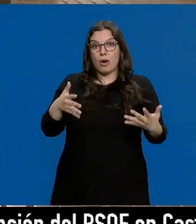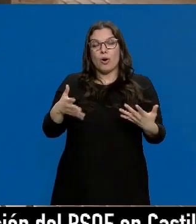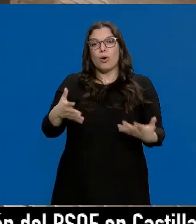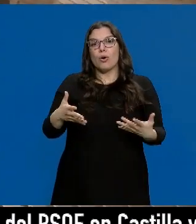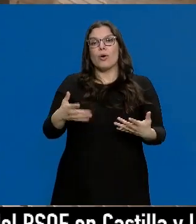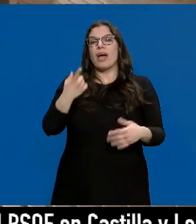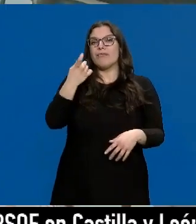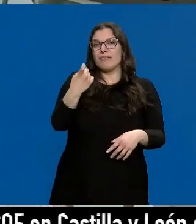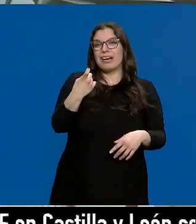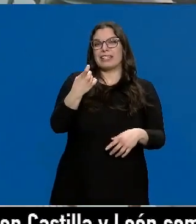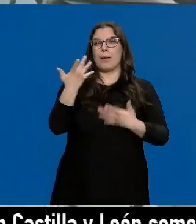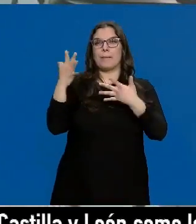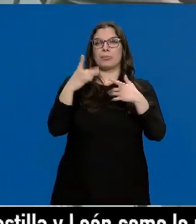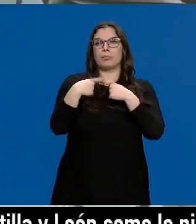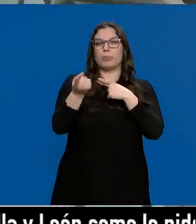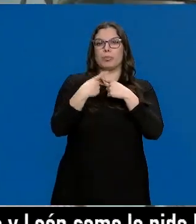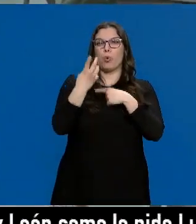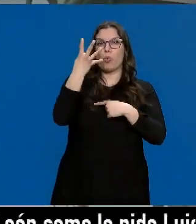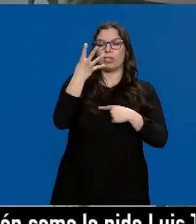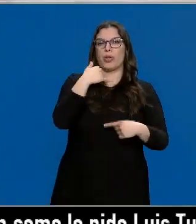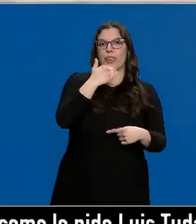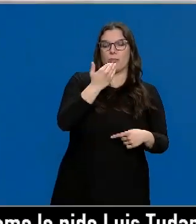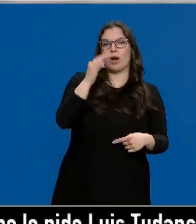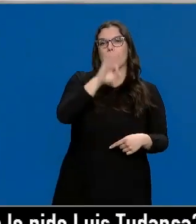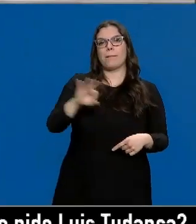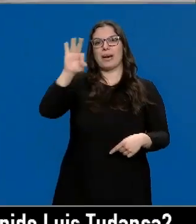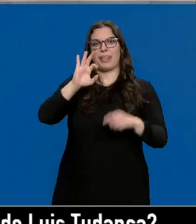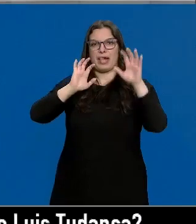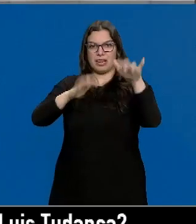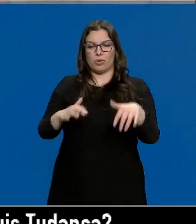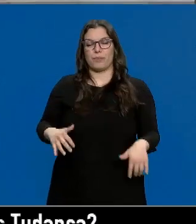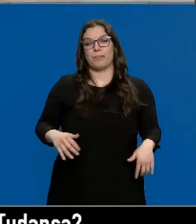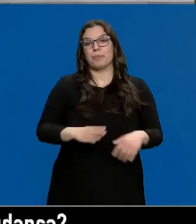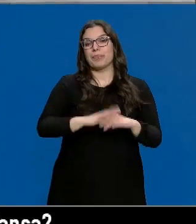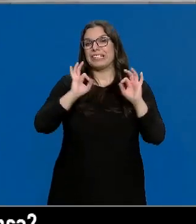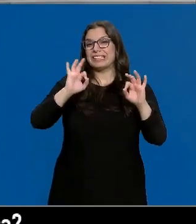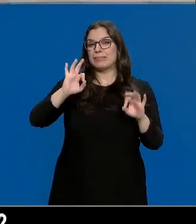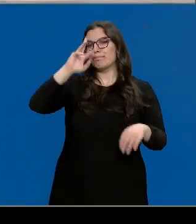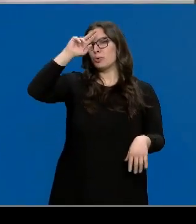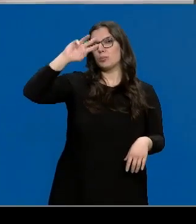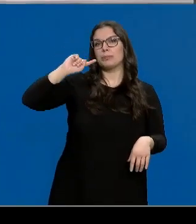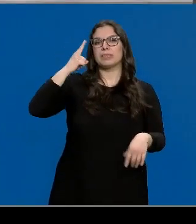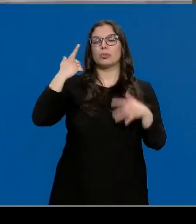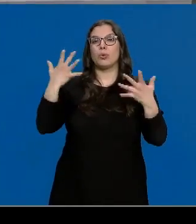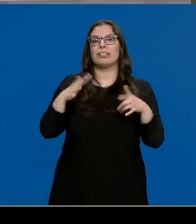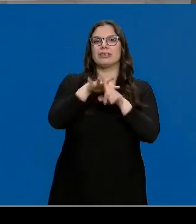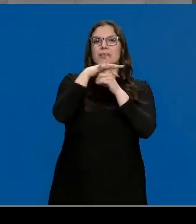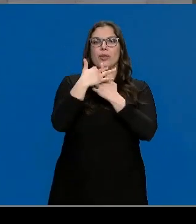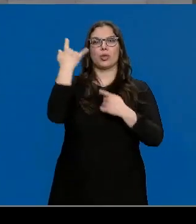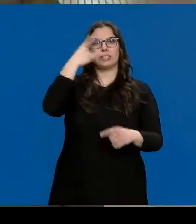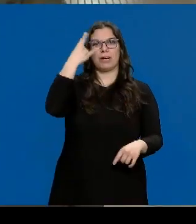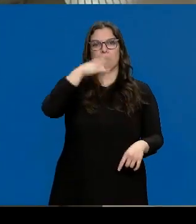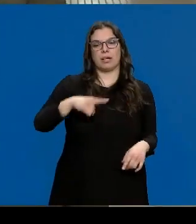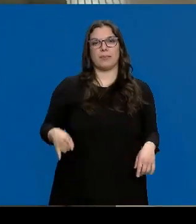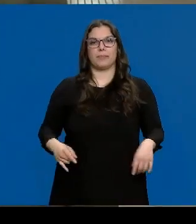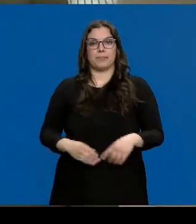todavía faltarían unas 4 frecuencias en Zamora, Palencia y León. Y especialmente preocupa la situación de